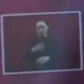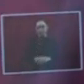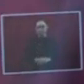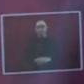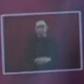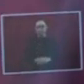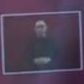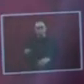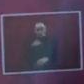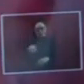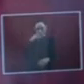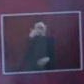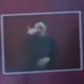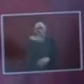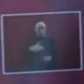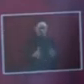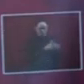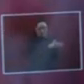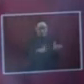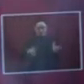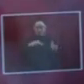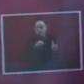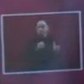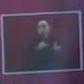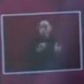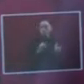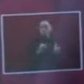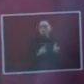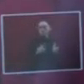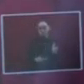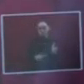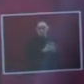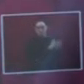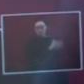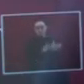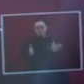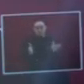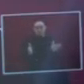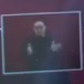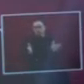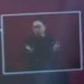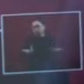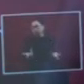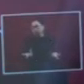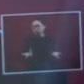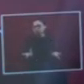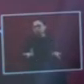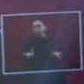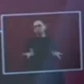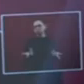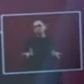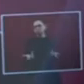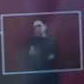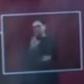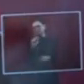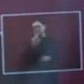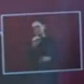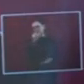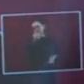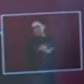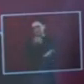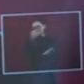nuevas escuelas o construir nuevas aulas o darle mantenimiento alguna que se encuentre en mal estado. El presidente tiene